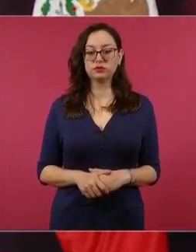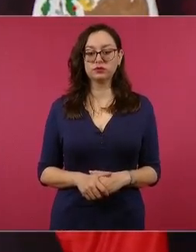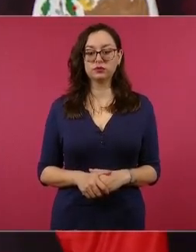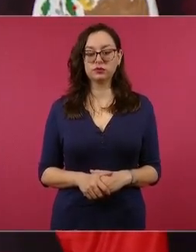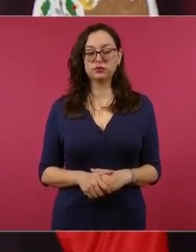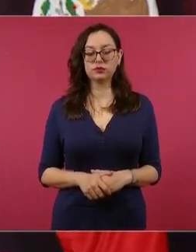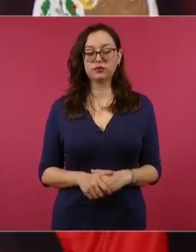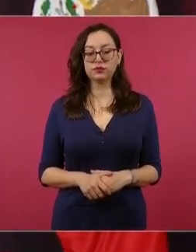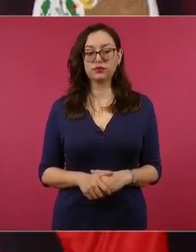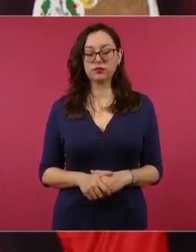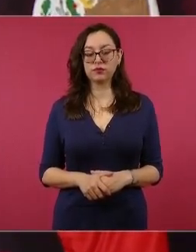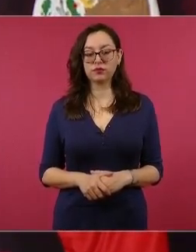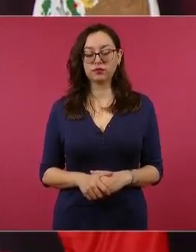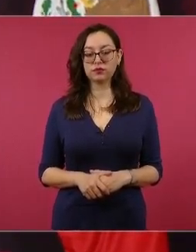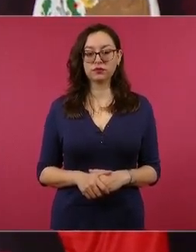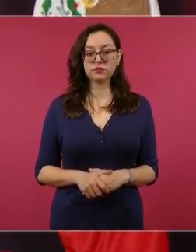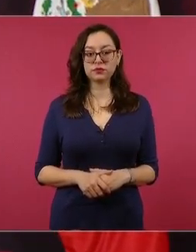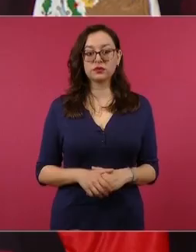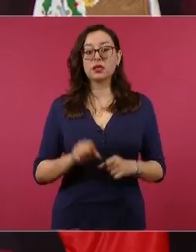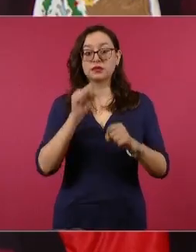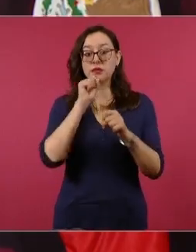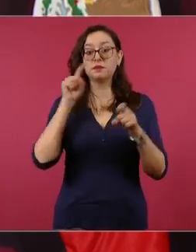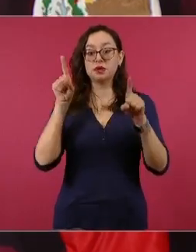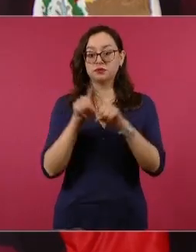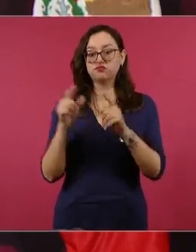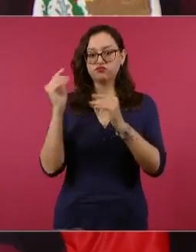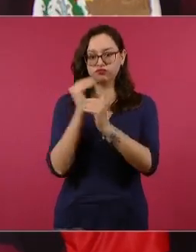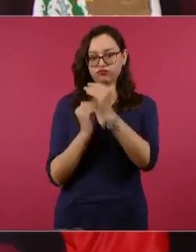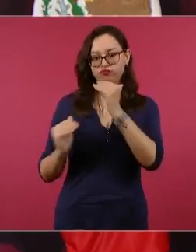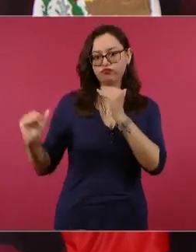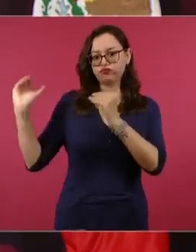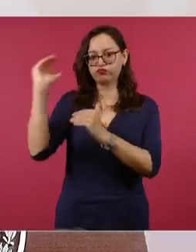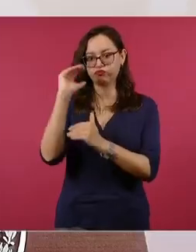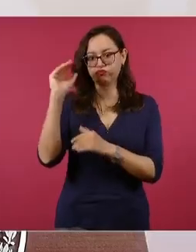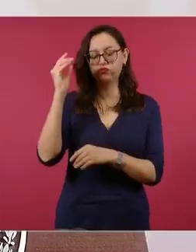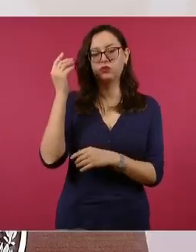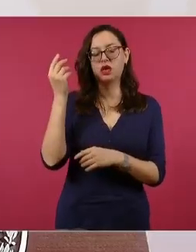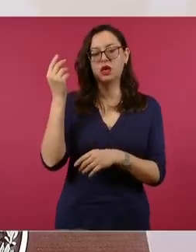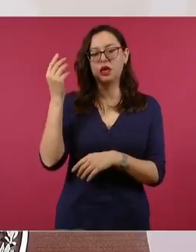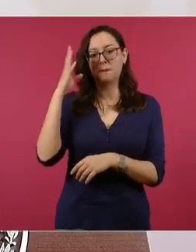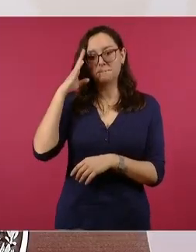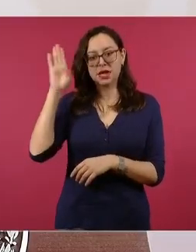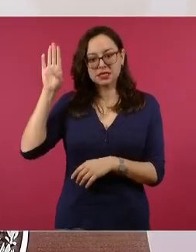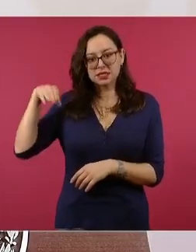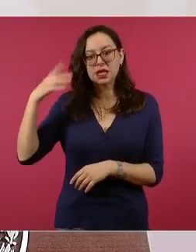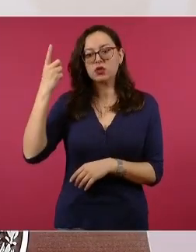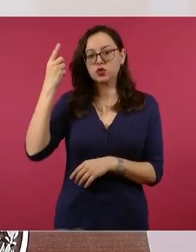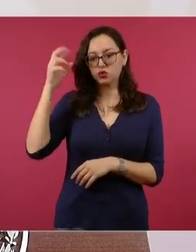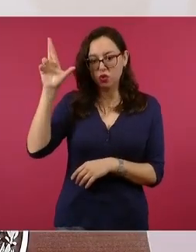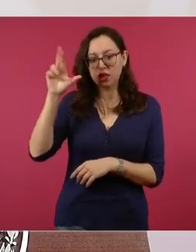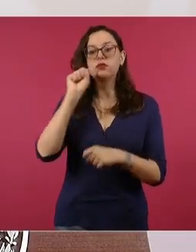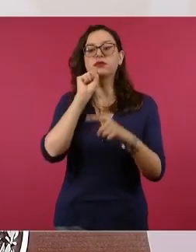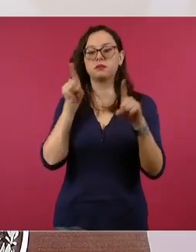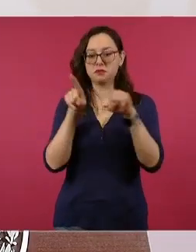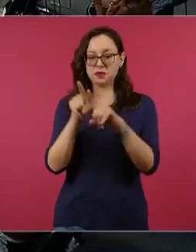pues el sistema de becas para posgrado, que se ha ido ampliando también.